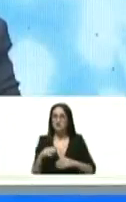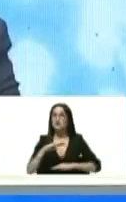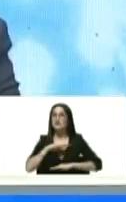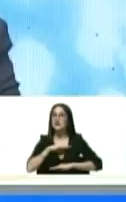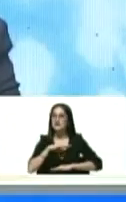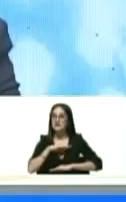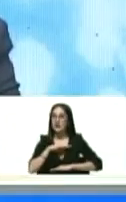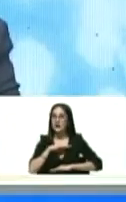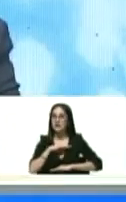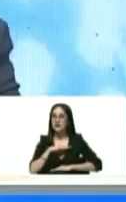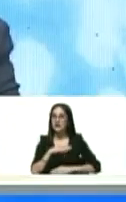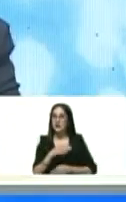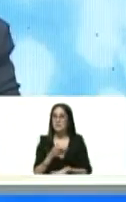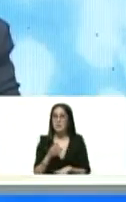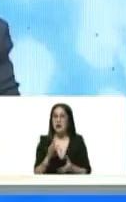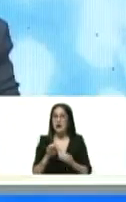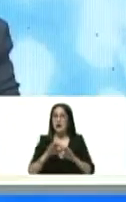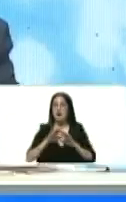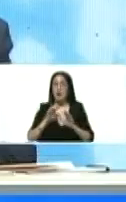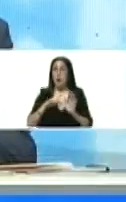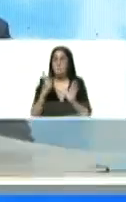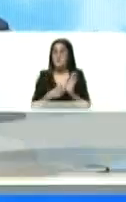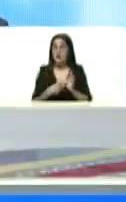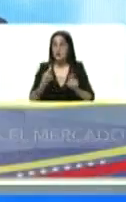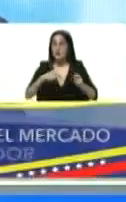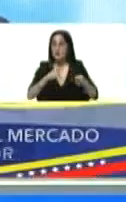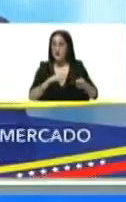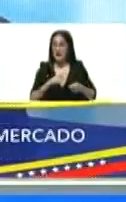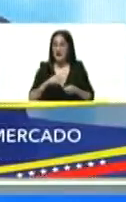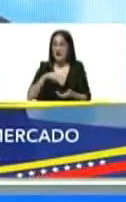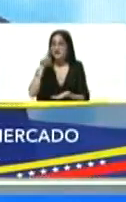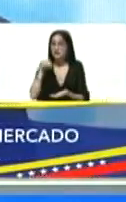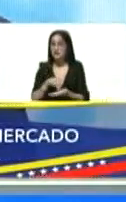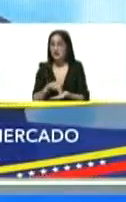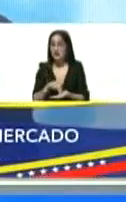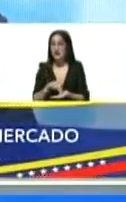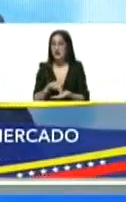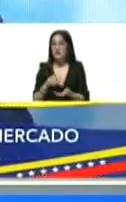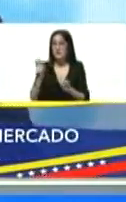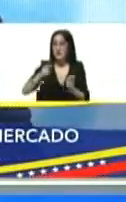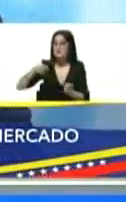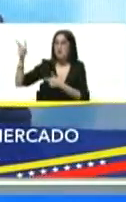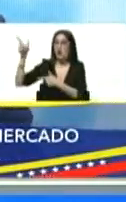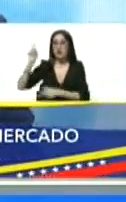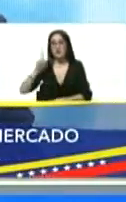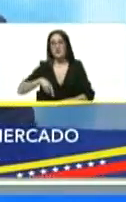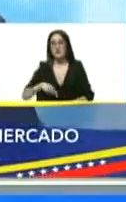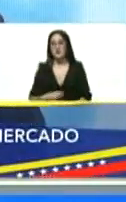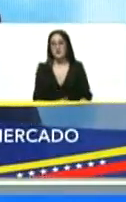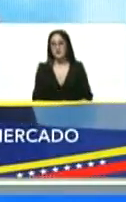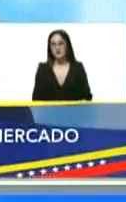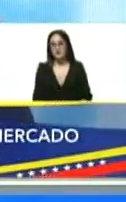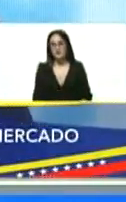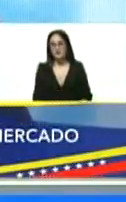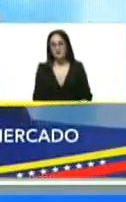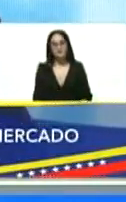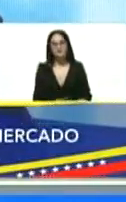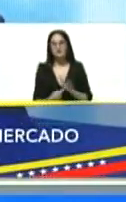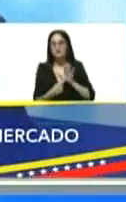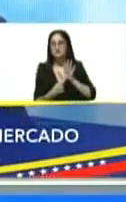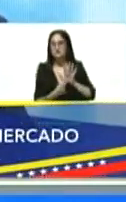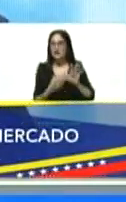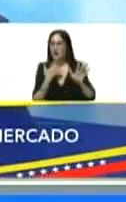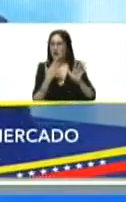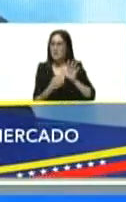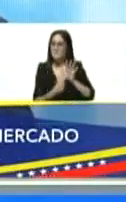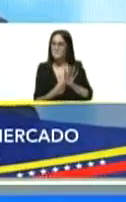suficiente para el mercado nacional y tener también la vía exportadora y la vocación exportadora. Sigamos el ejemplo de la industria